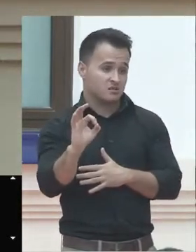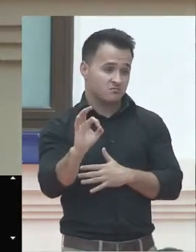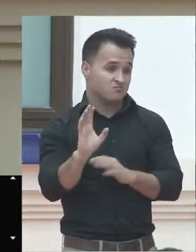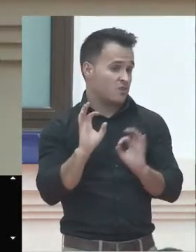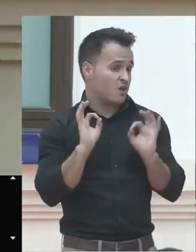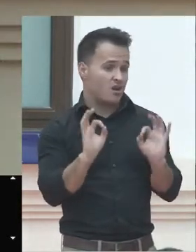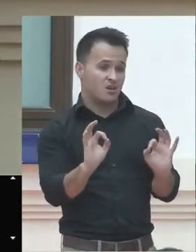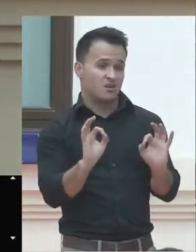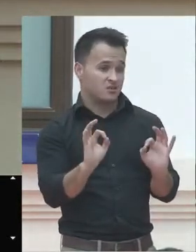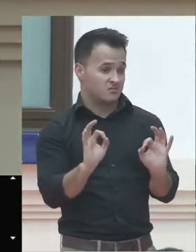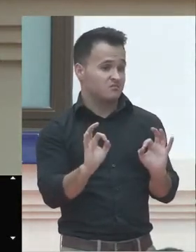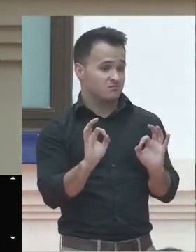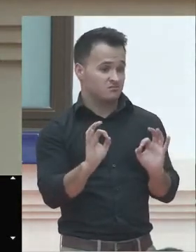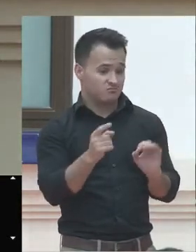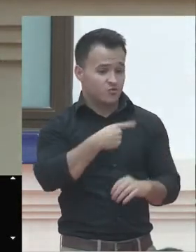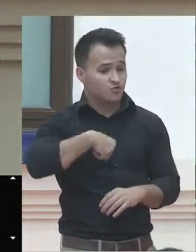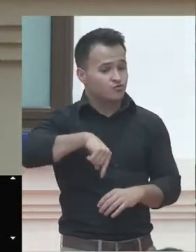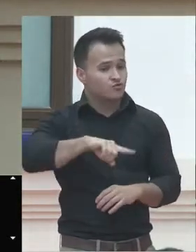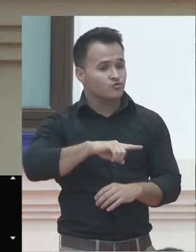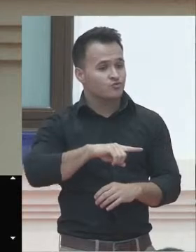es así. Nosotros estamos